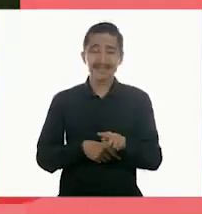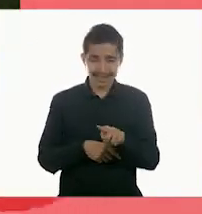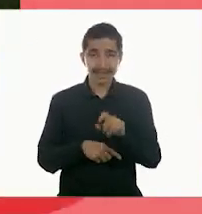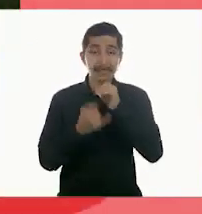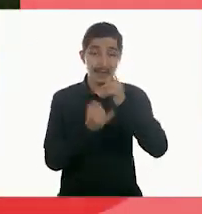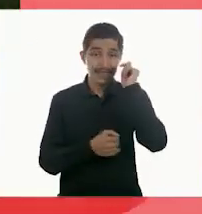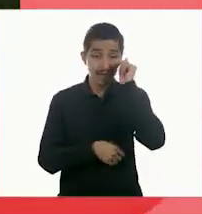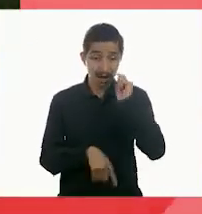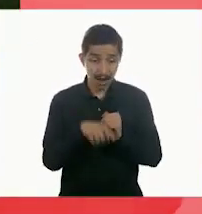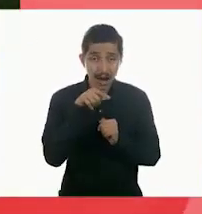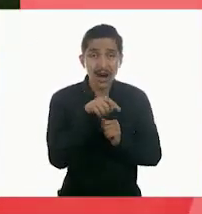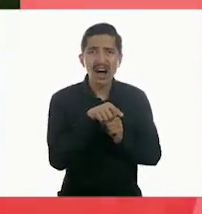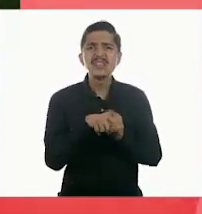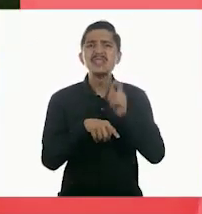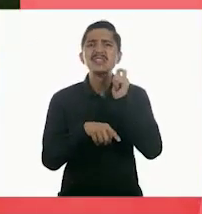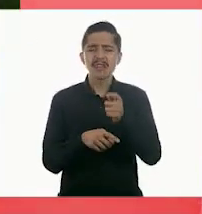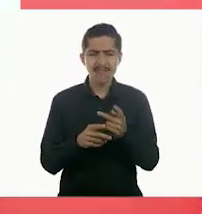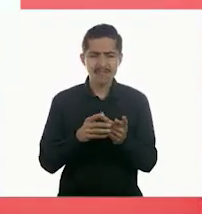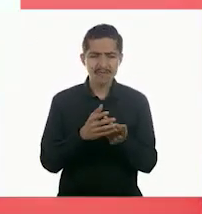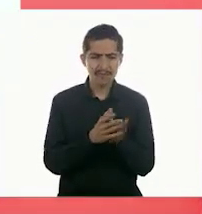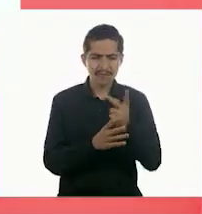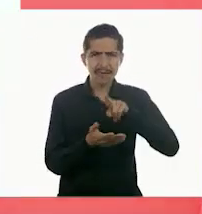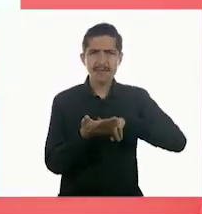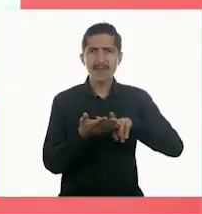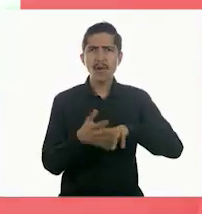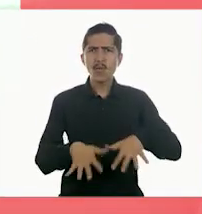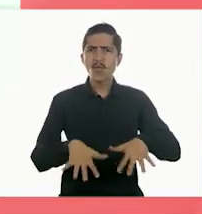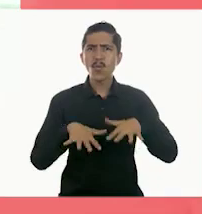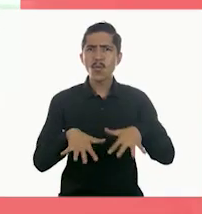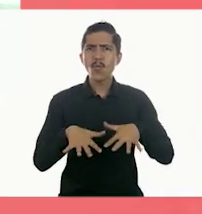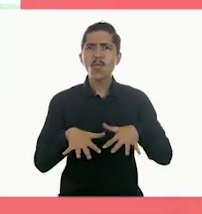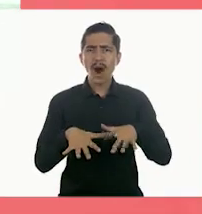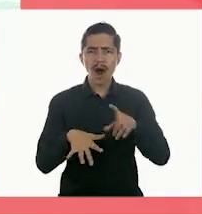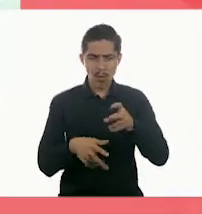en Tabasco nace el verde a flor de agua.